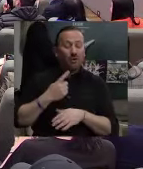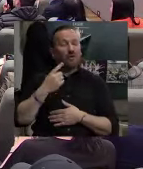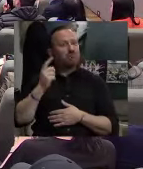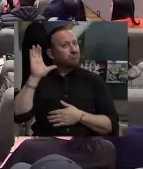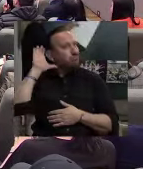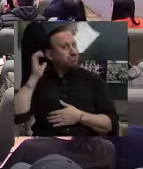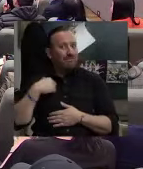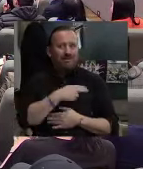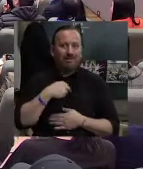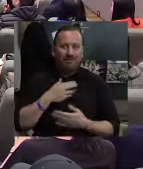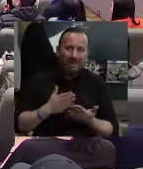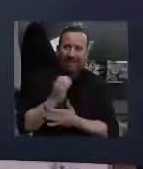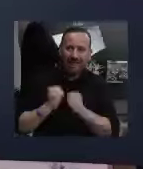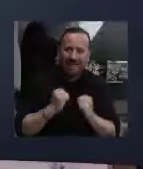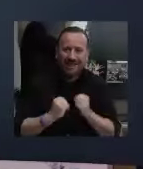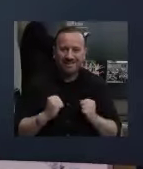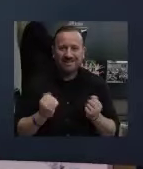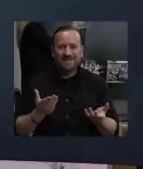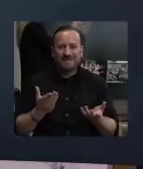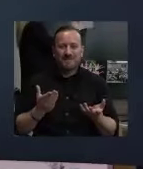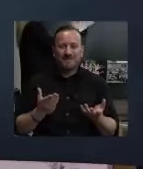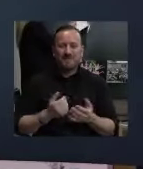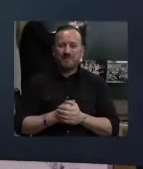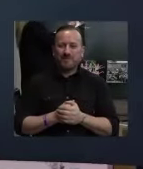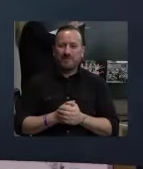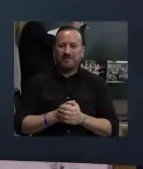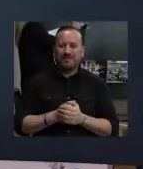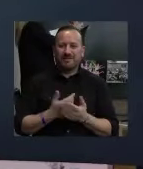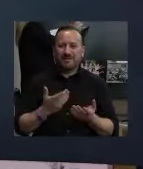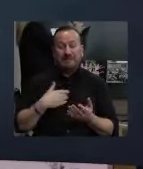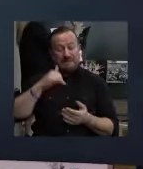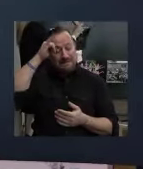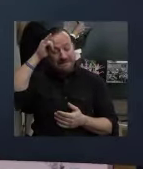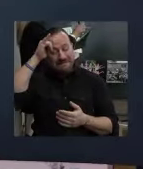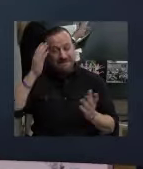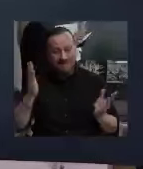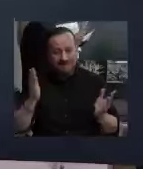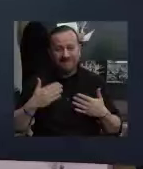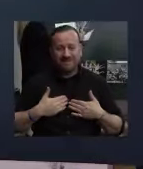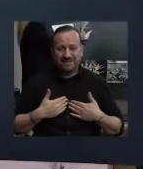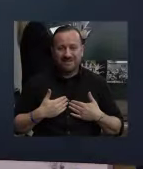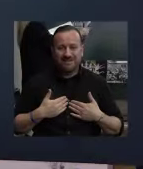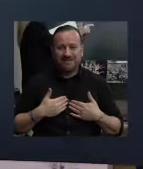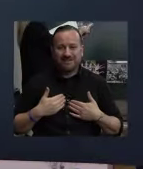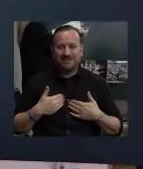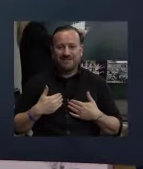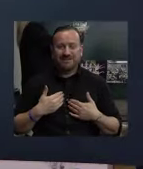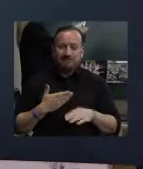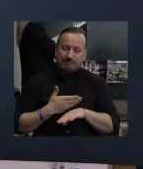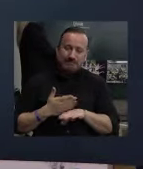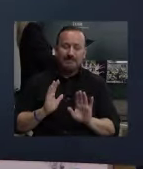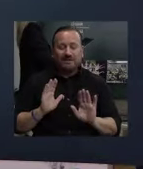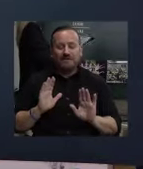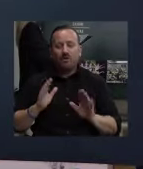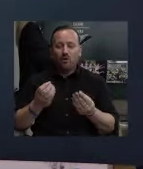y partí corriendo así bueno mis disculpas si si ocasione algún